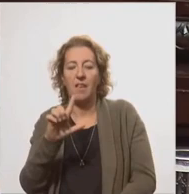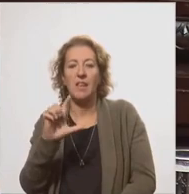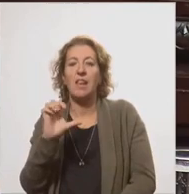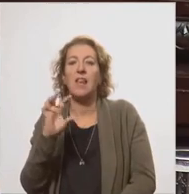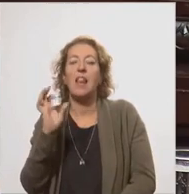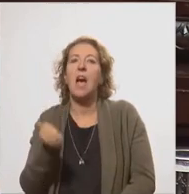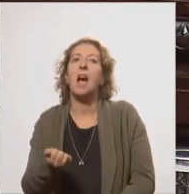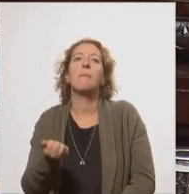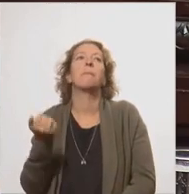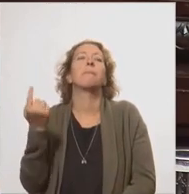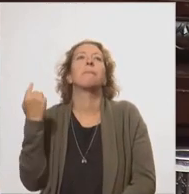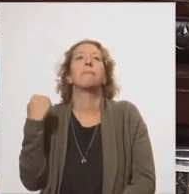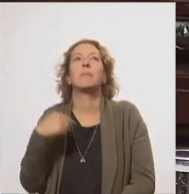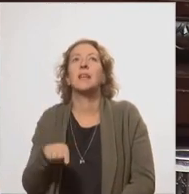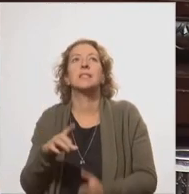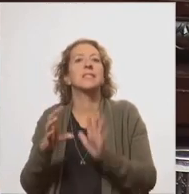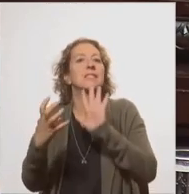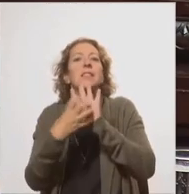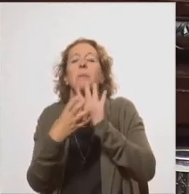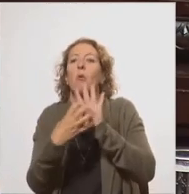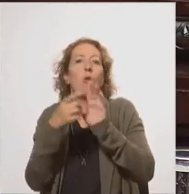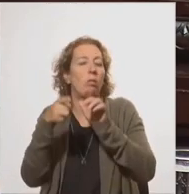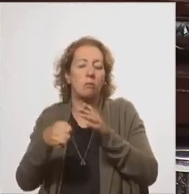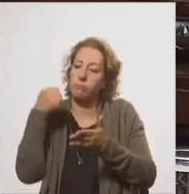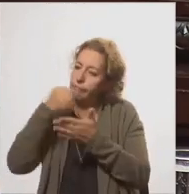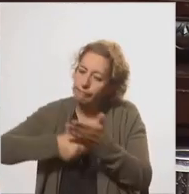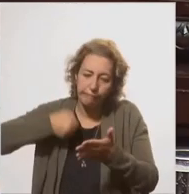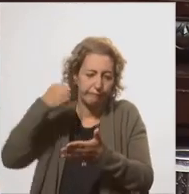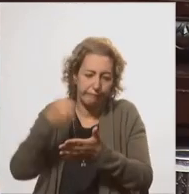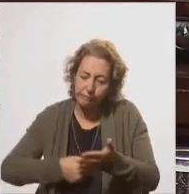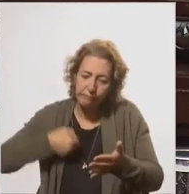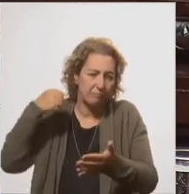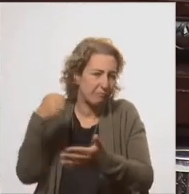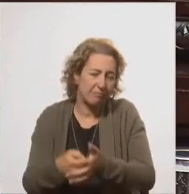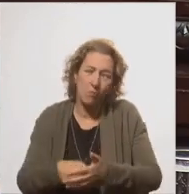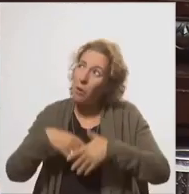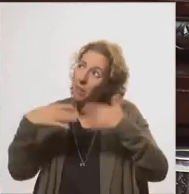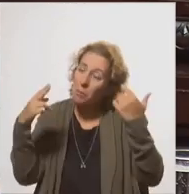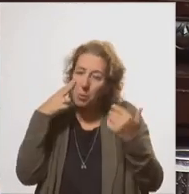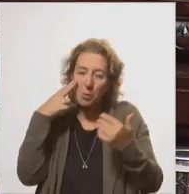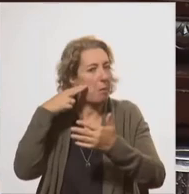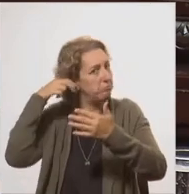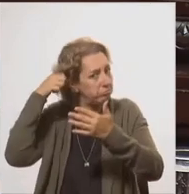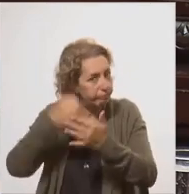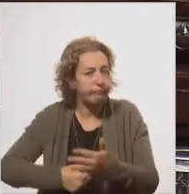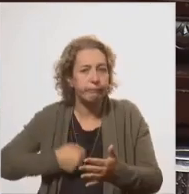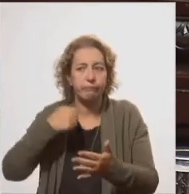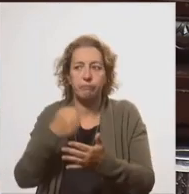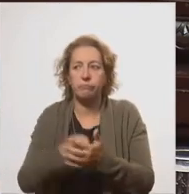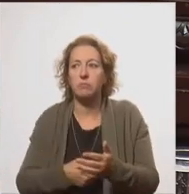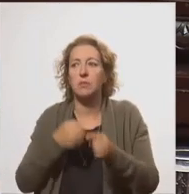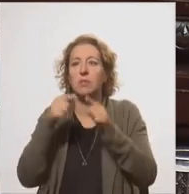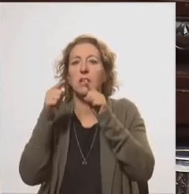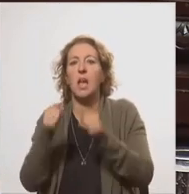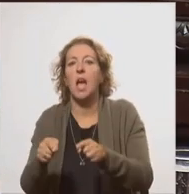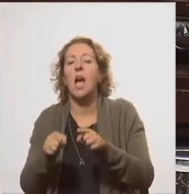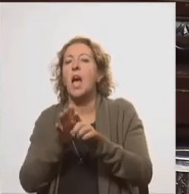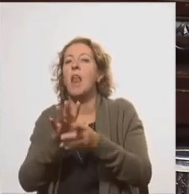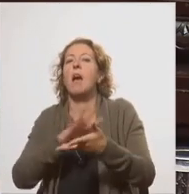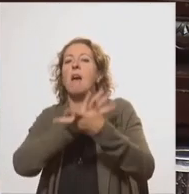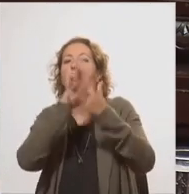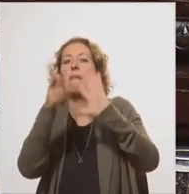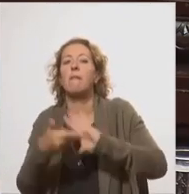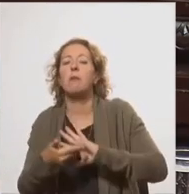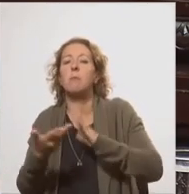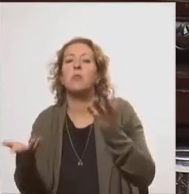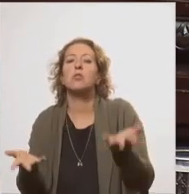esta persistencia, contra viento y marea. El buen toro de Lidia se crece en el castigo, según